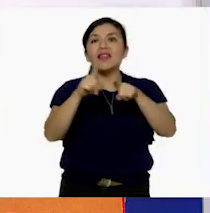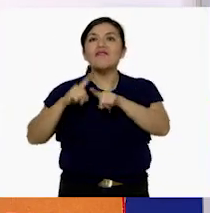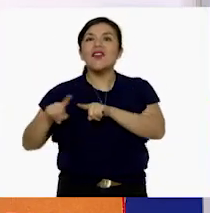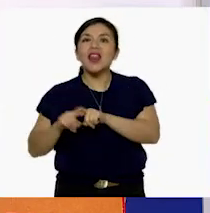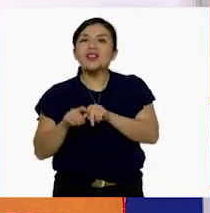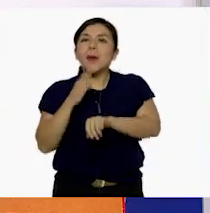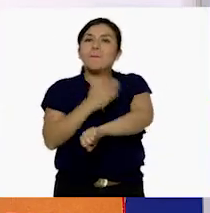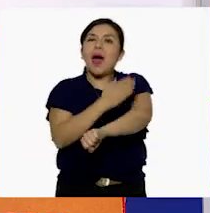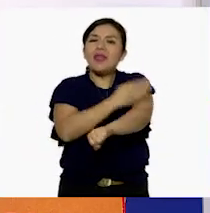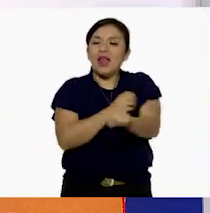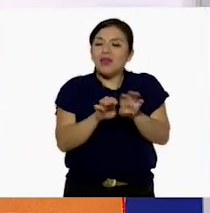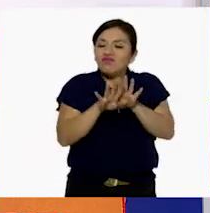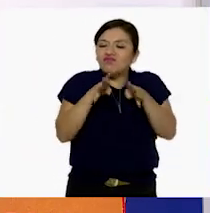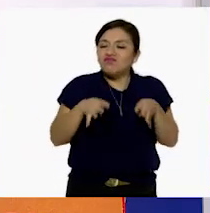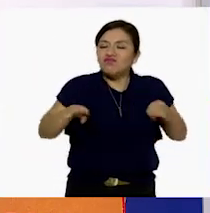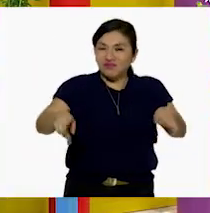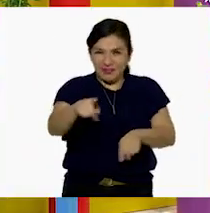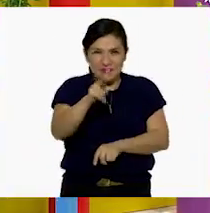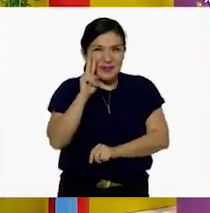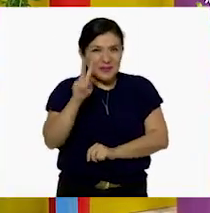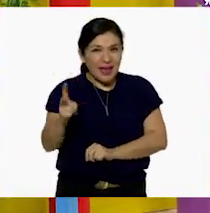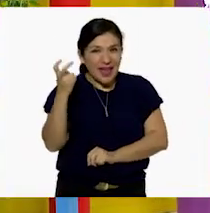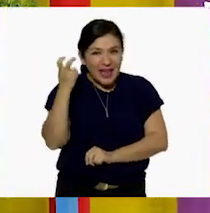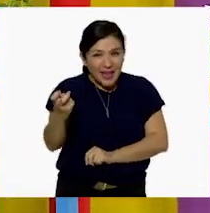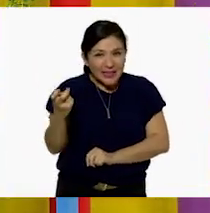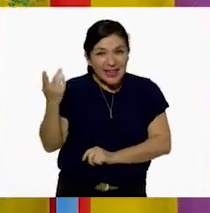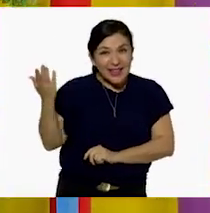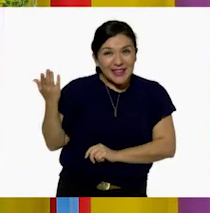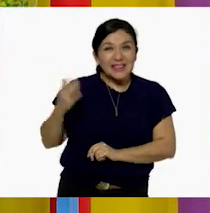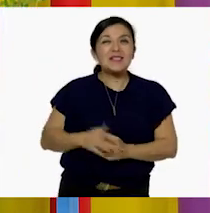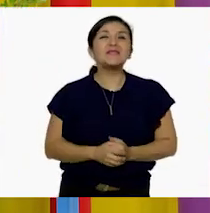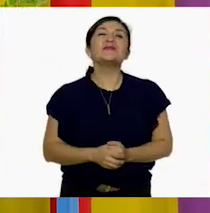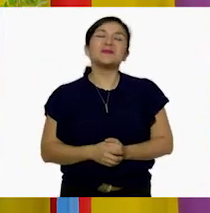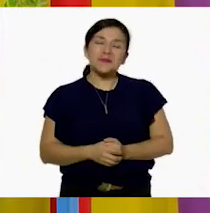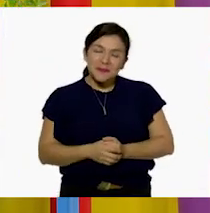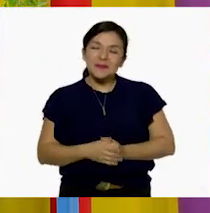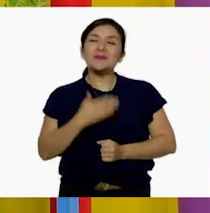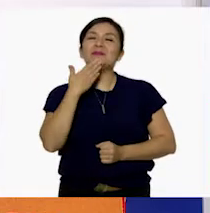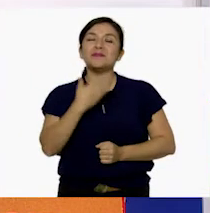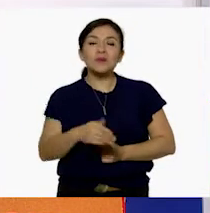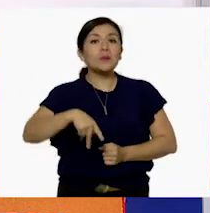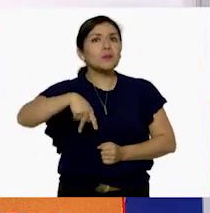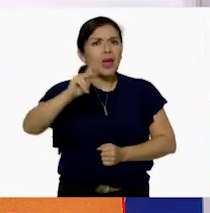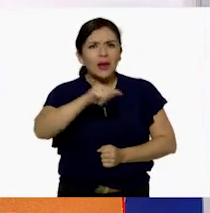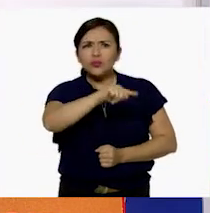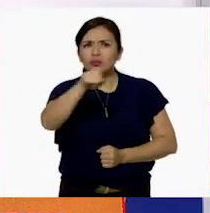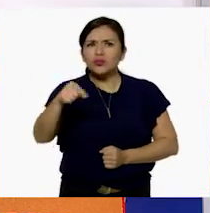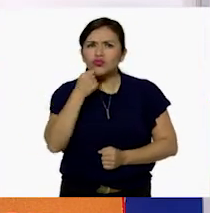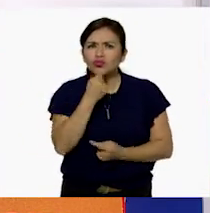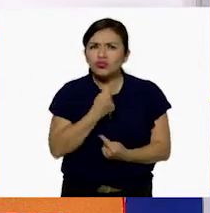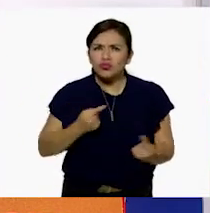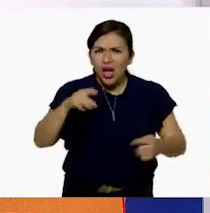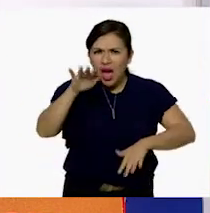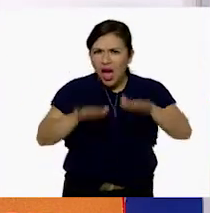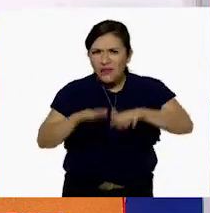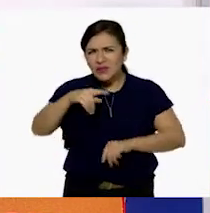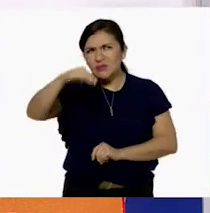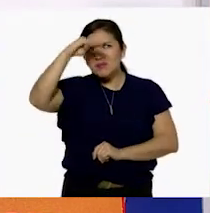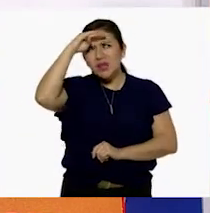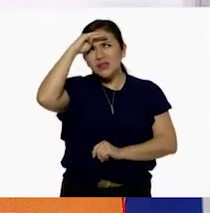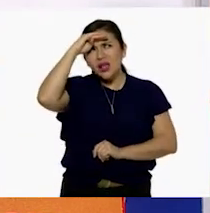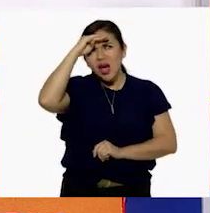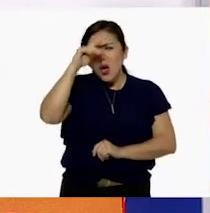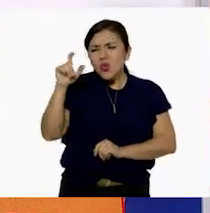ramas, precisamente como lo estabas haciendo, Pepe. Bien, pero niñas, niños, ¿se han preguntado desde